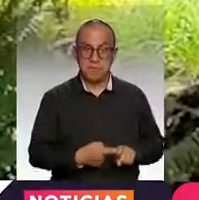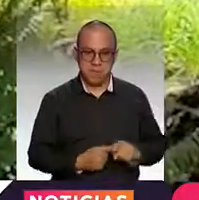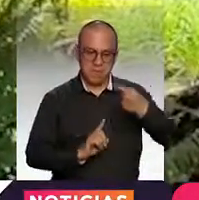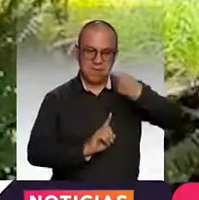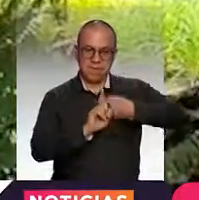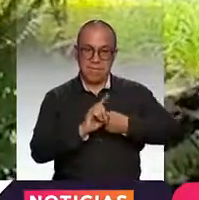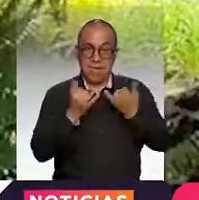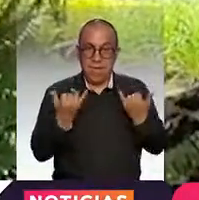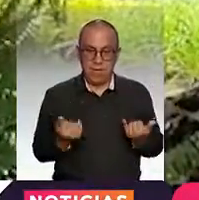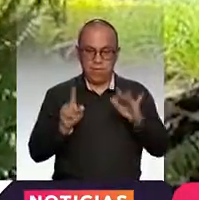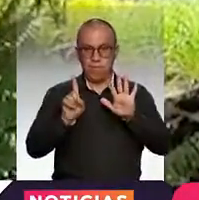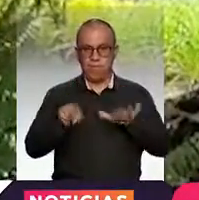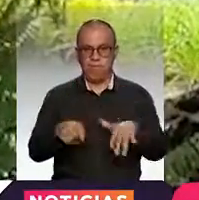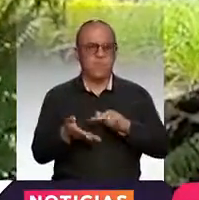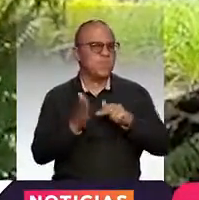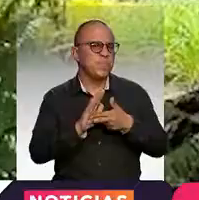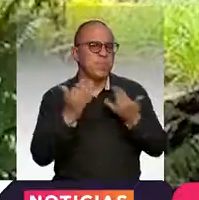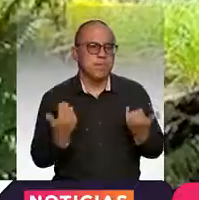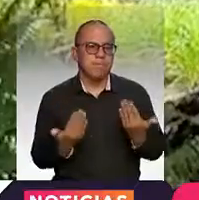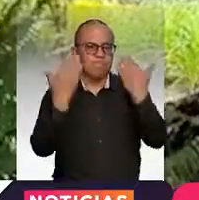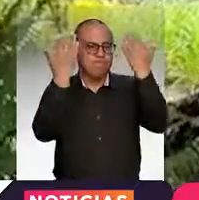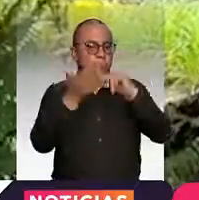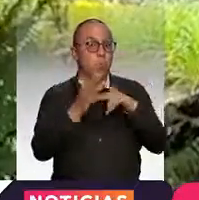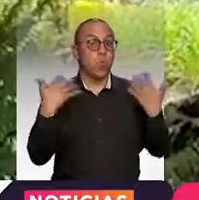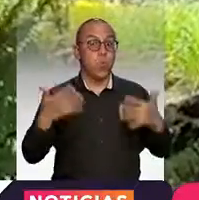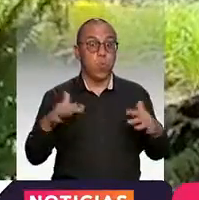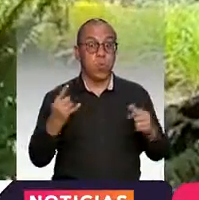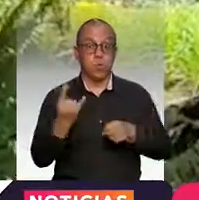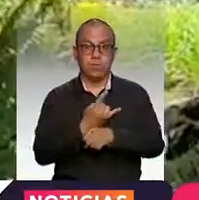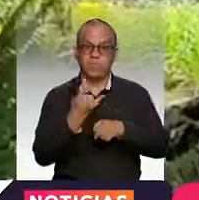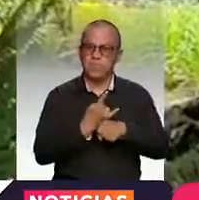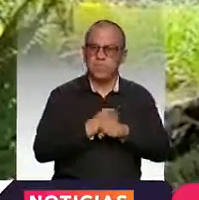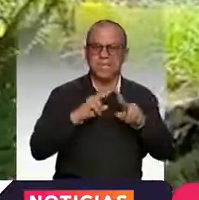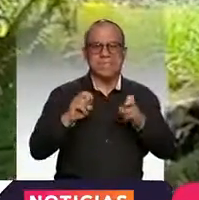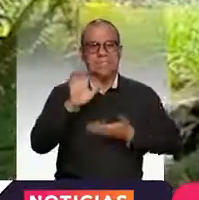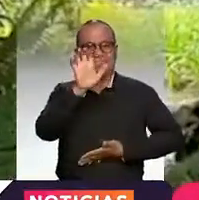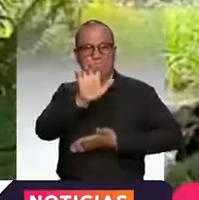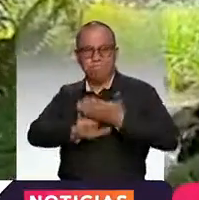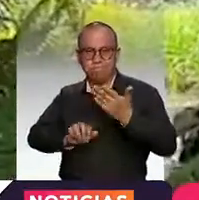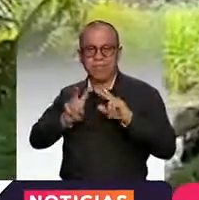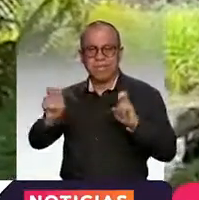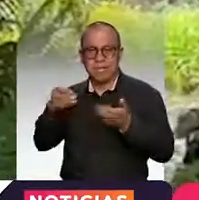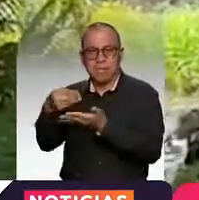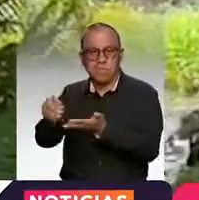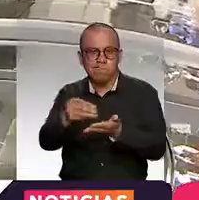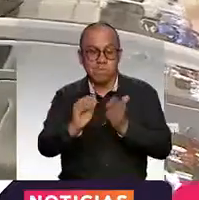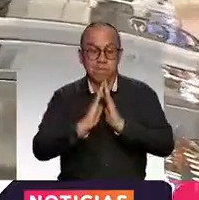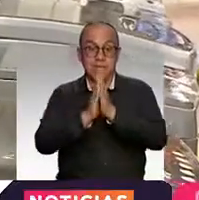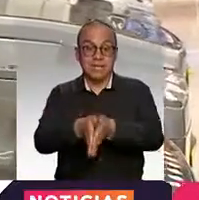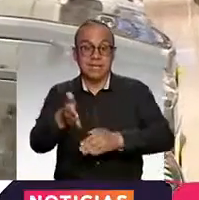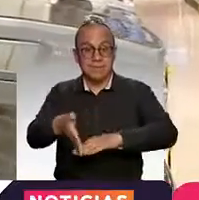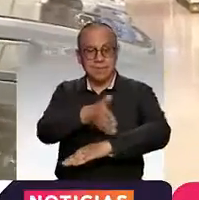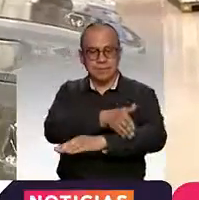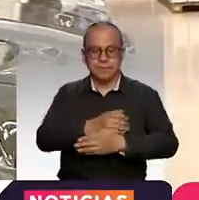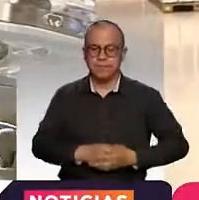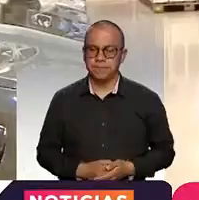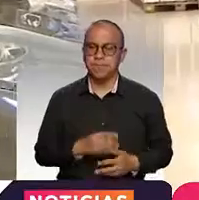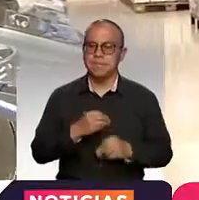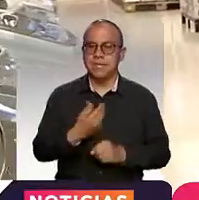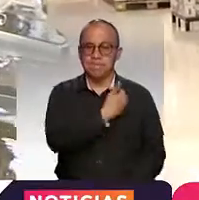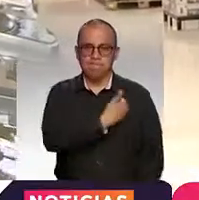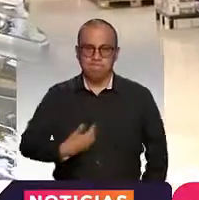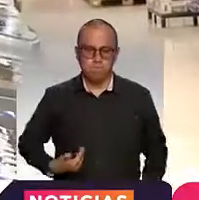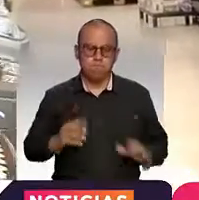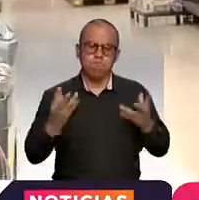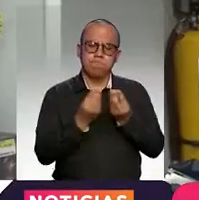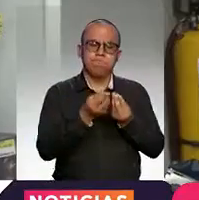este bimestre. Esto contribuiría enormemente a evitar aglomeraciones en la temporada decembrina. Asimismo, el presidente del